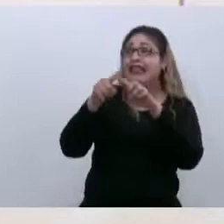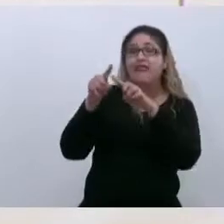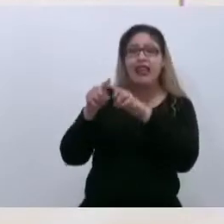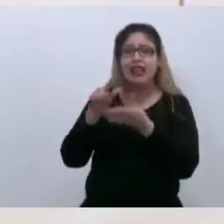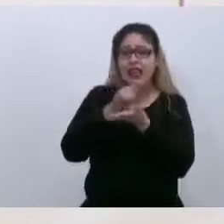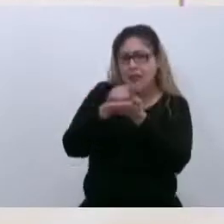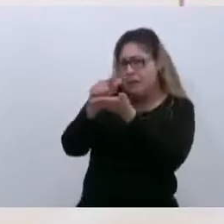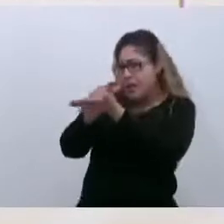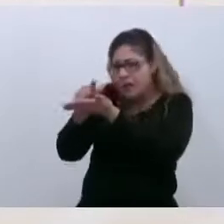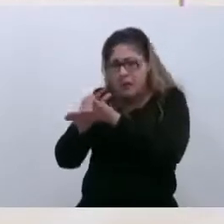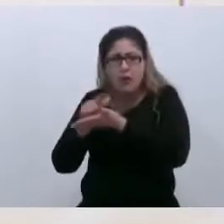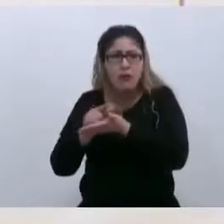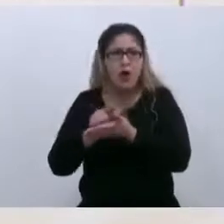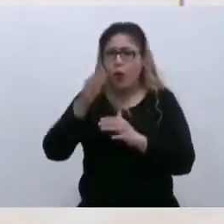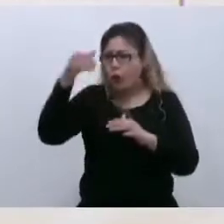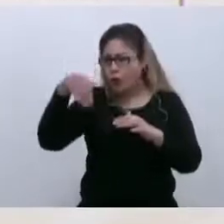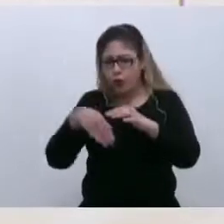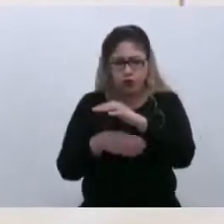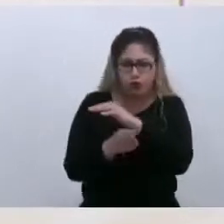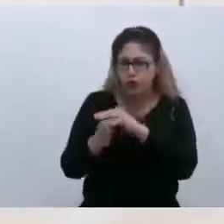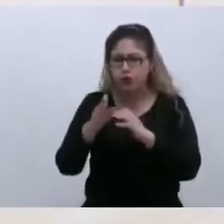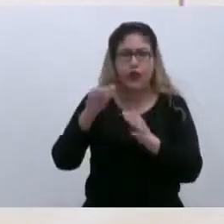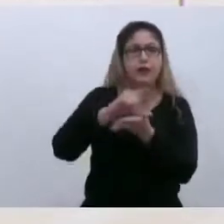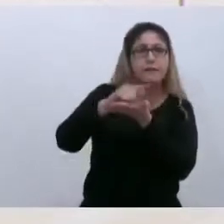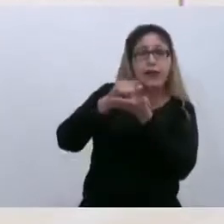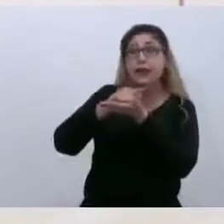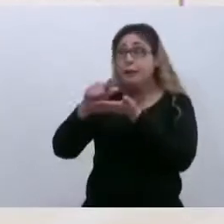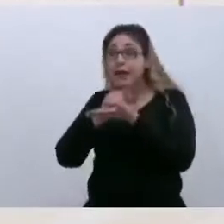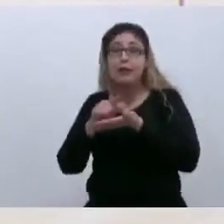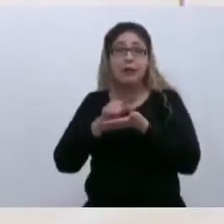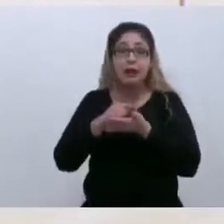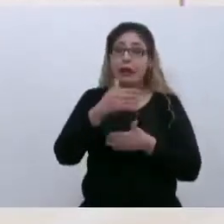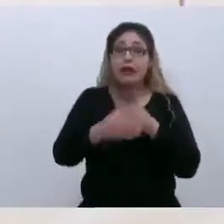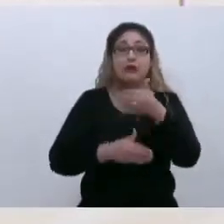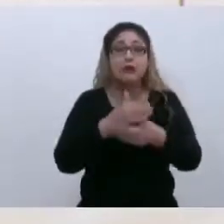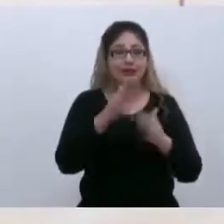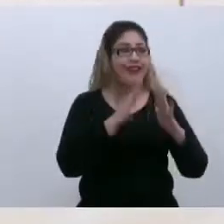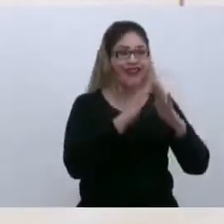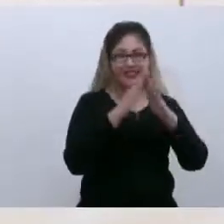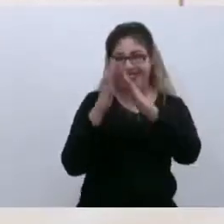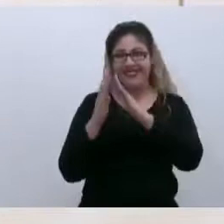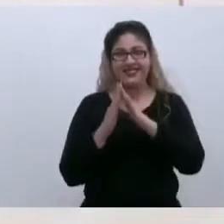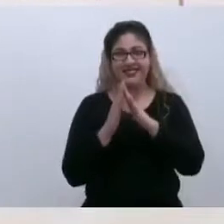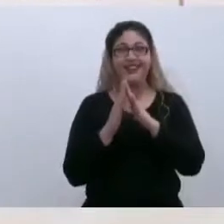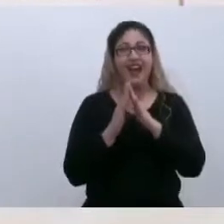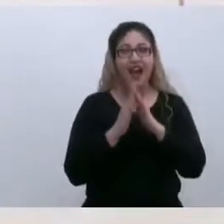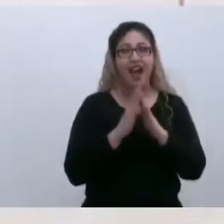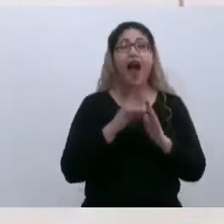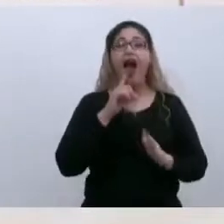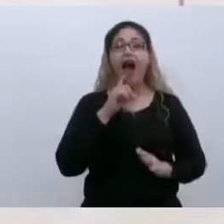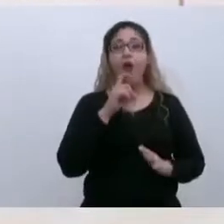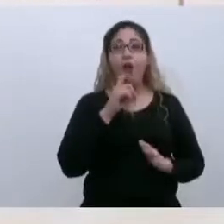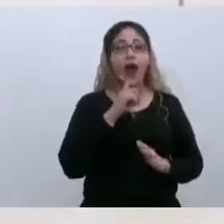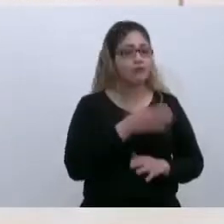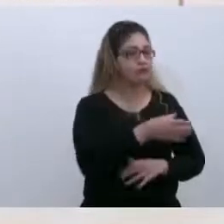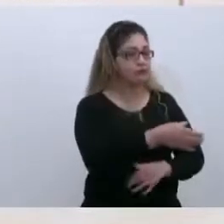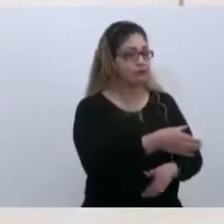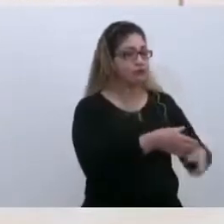gobernador. Tenemos que garantizar que se cuide la salud, tener